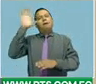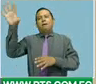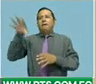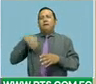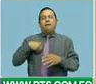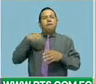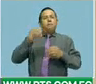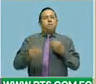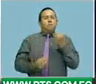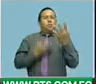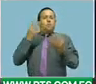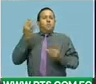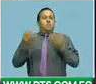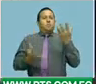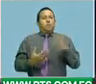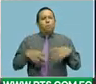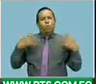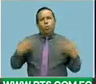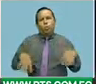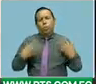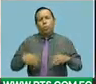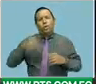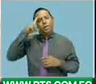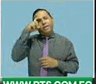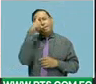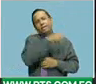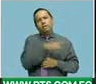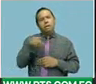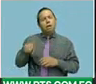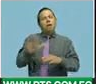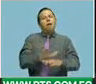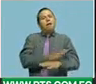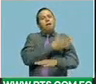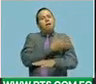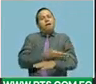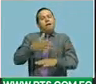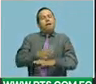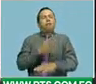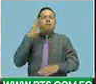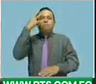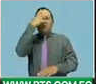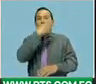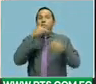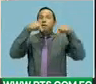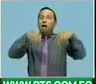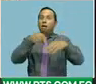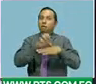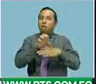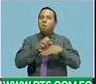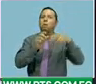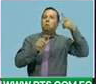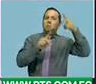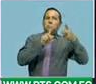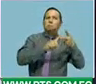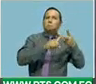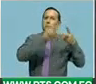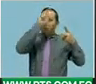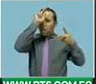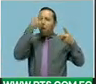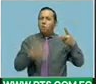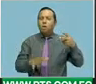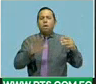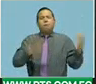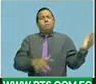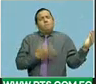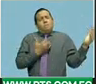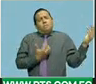gratos momentos. El maestro del bolero también cantó en temas escuchados en tierras ecuatorianas y peruanas. Llora guitarra porque